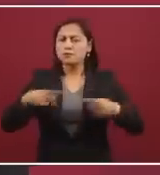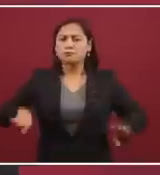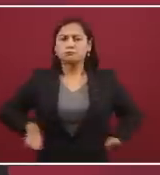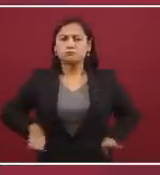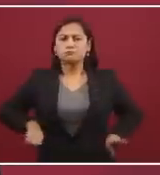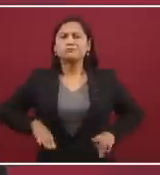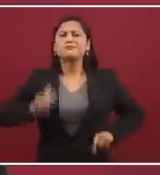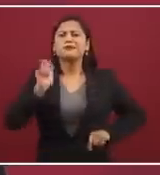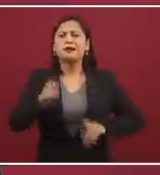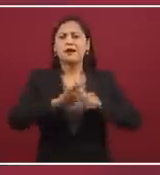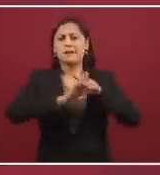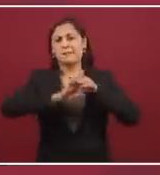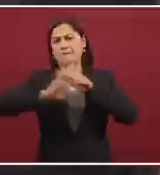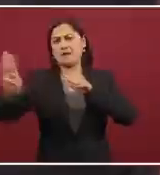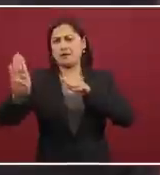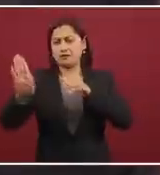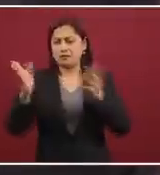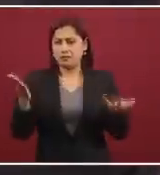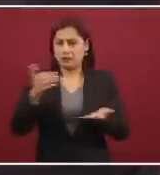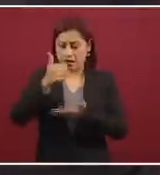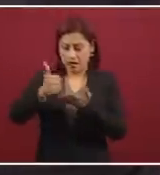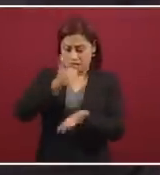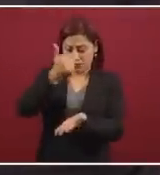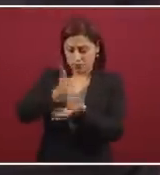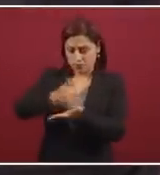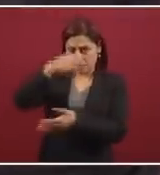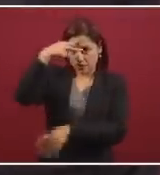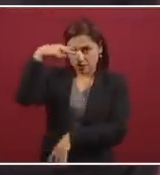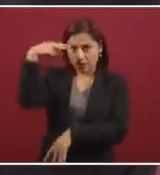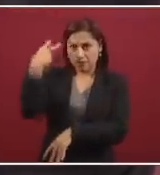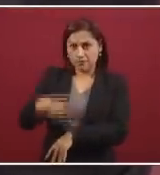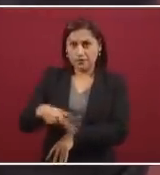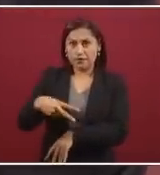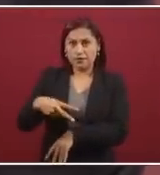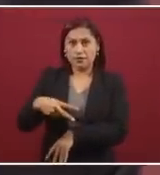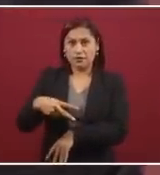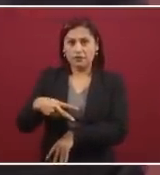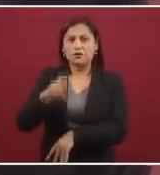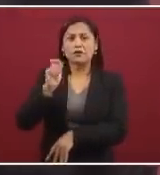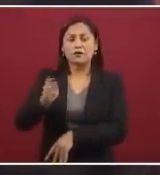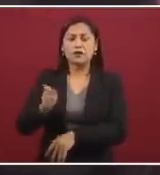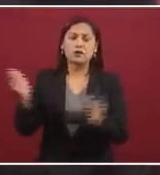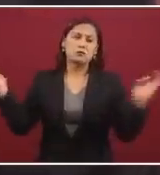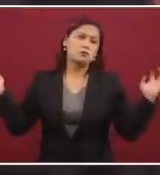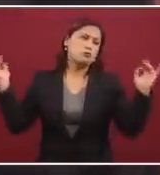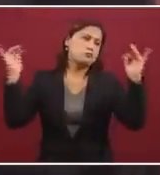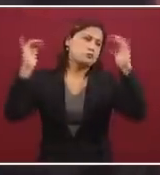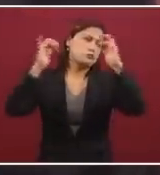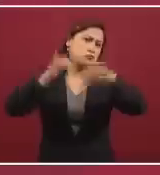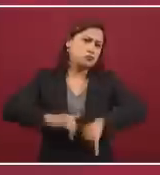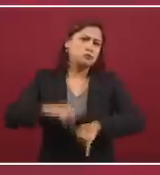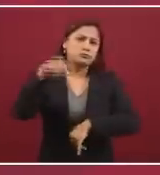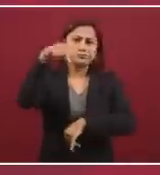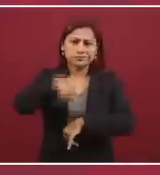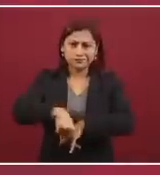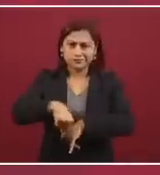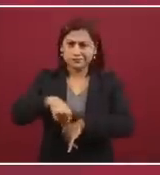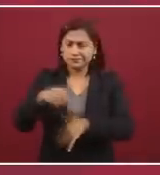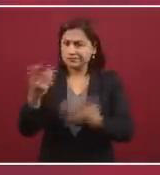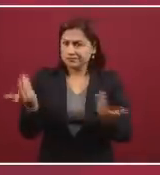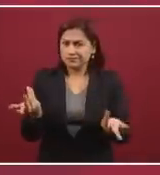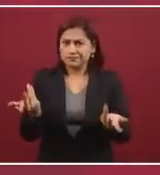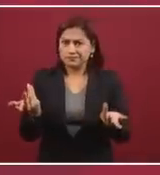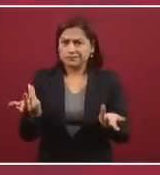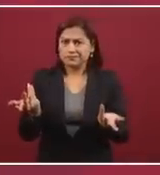los que vivimos en esta ciudad esta es la ciudad de los encuentros nada más por